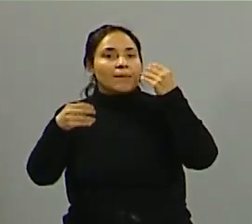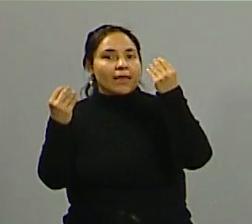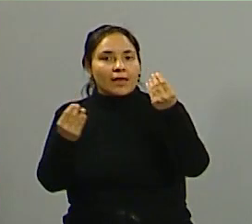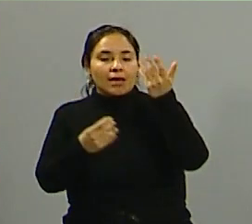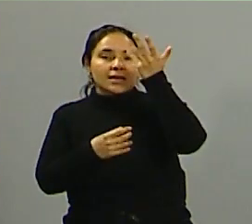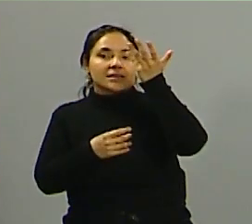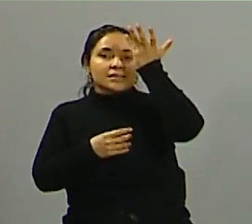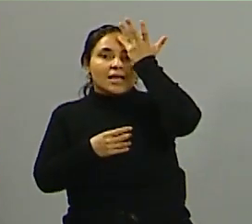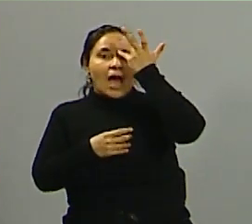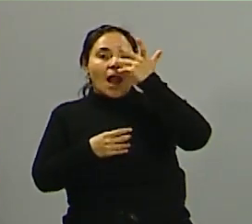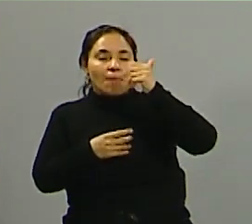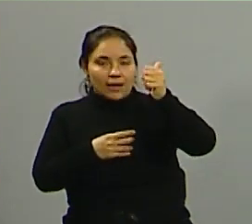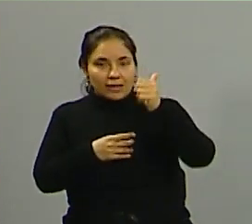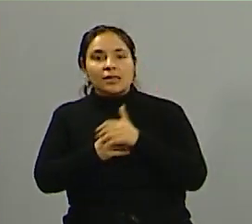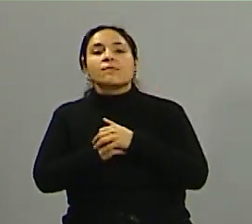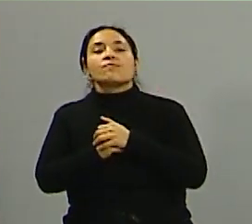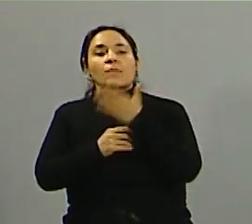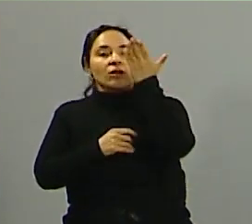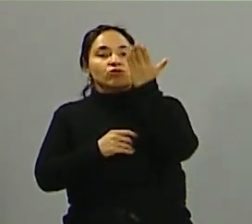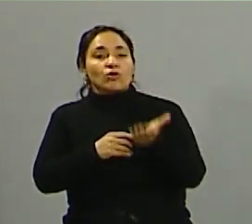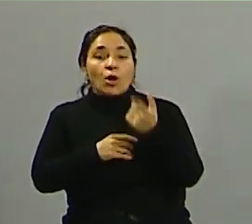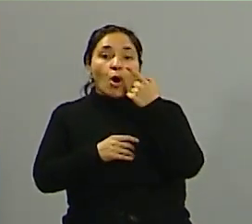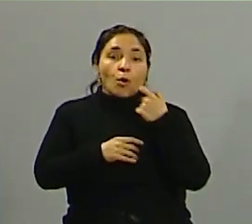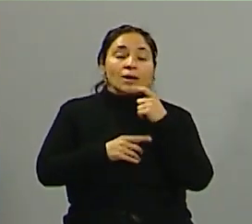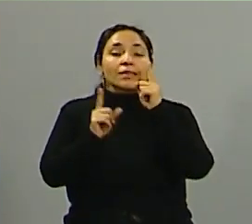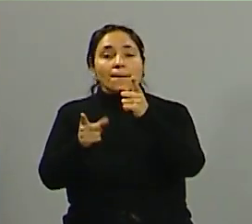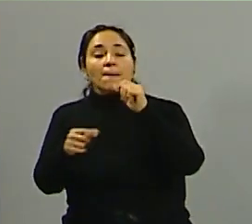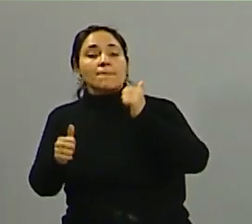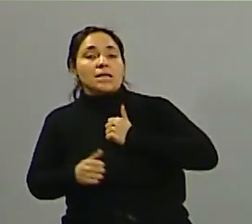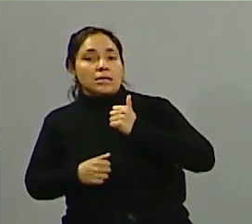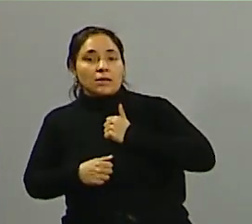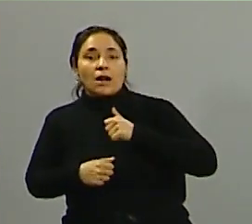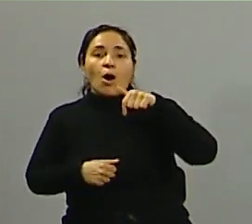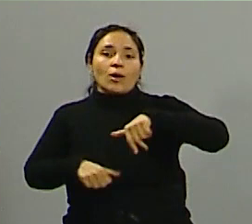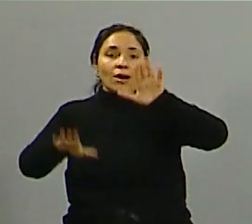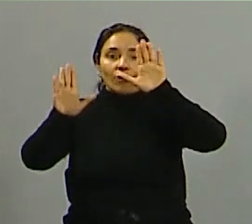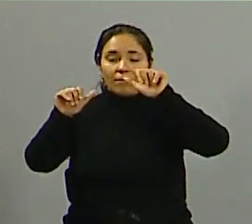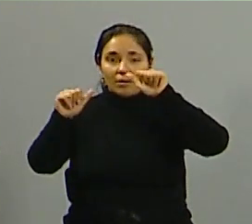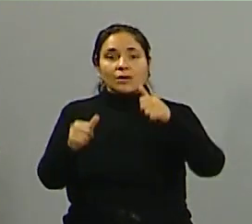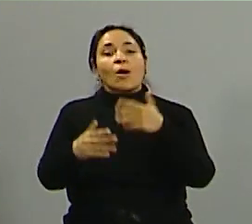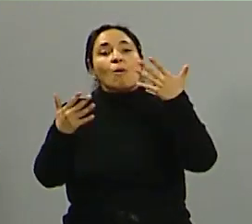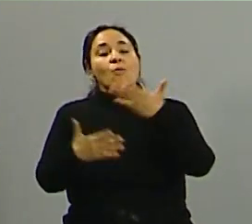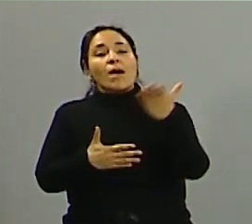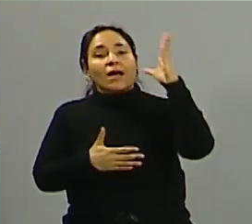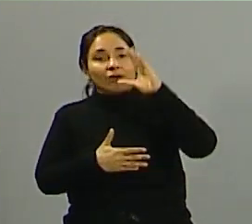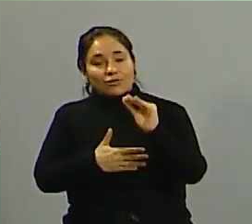Martín, el hombre y la figura militar. Nos tenemos que despedir. Nosotros les deseamos a ustedes que tengan muy buenas noches, como